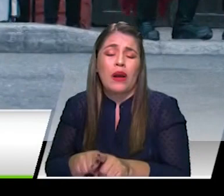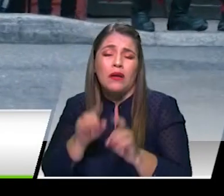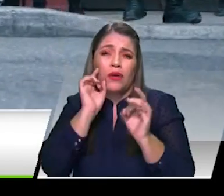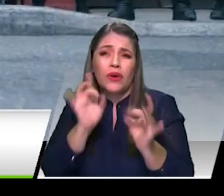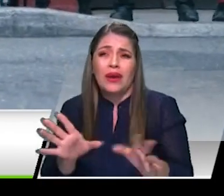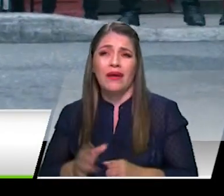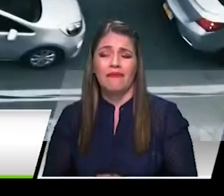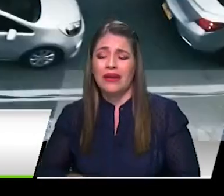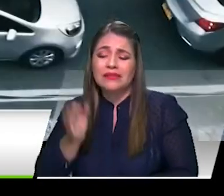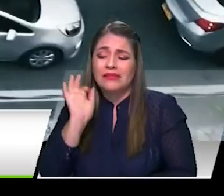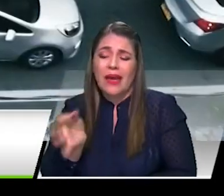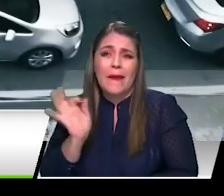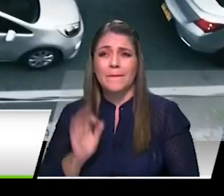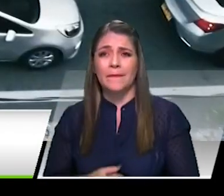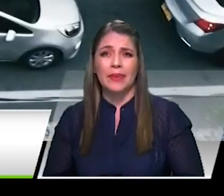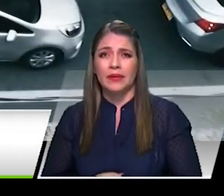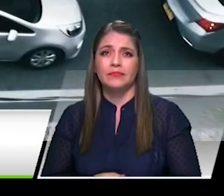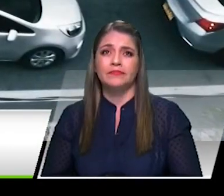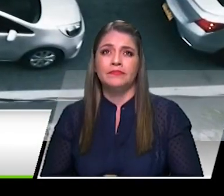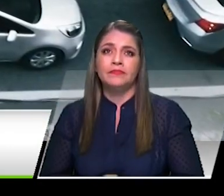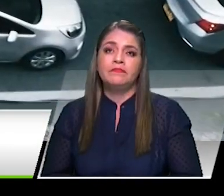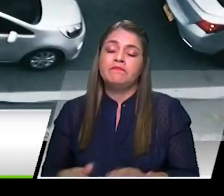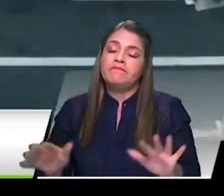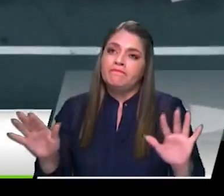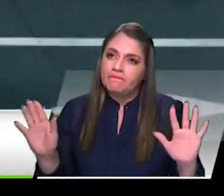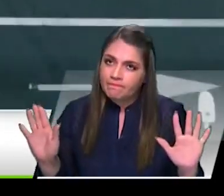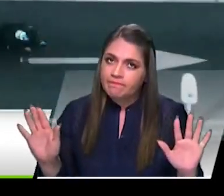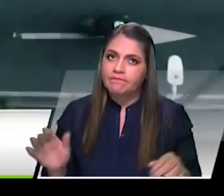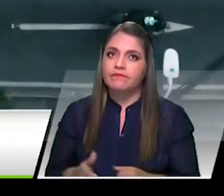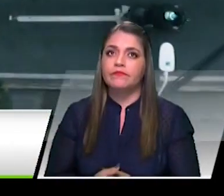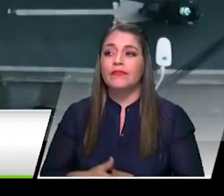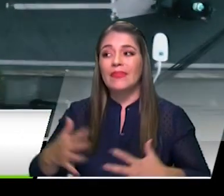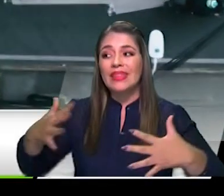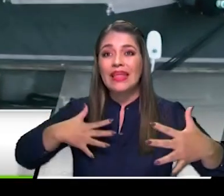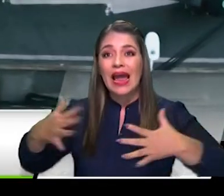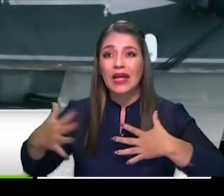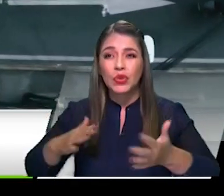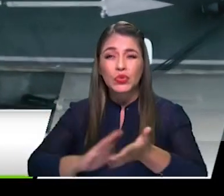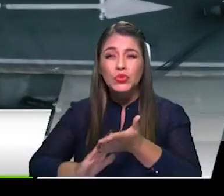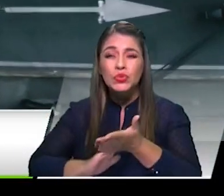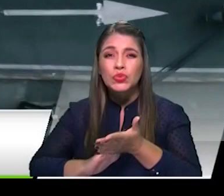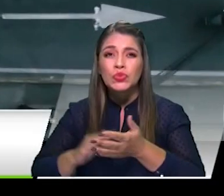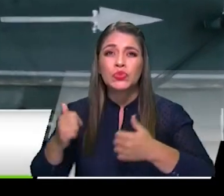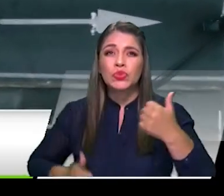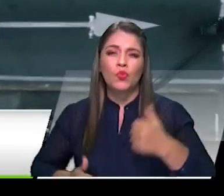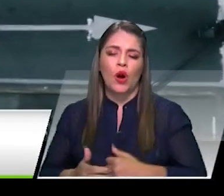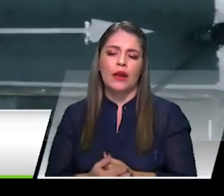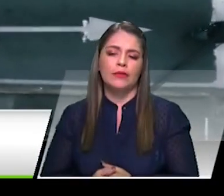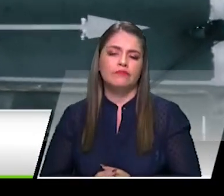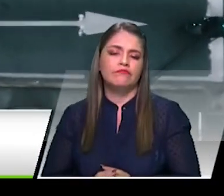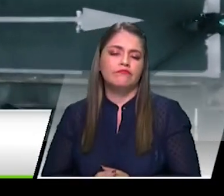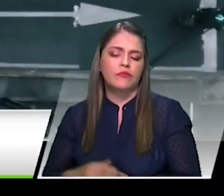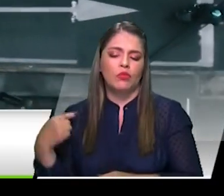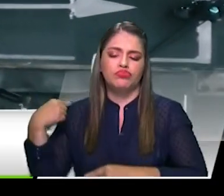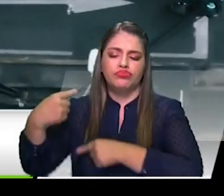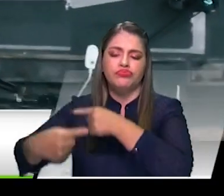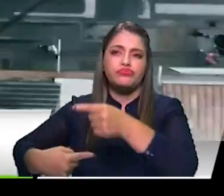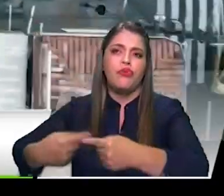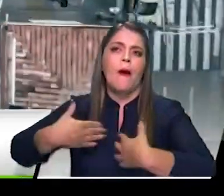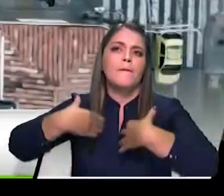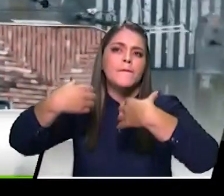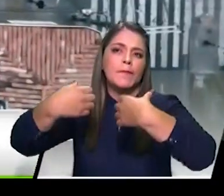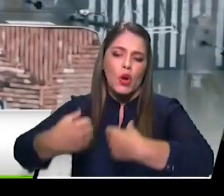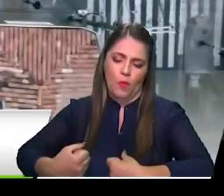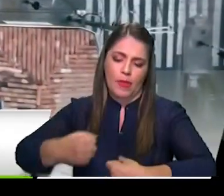redundante. Yo creo que lo que hay que hacer para salvar el teatro es reconocerlo como tradición propia y